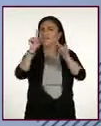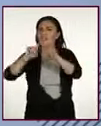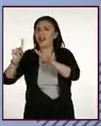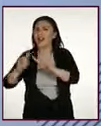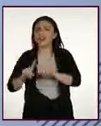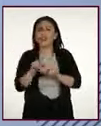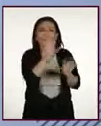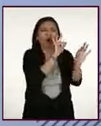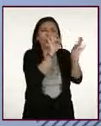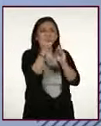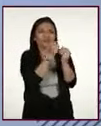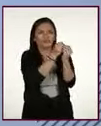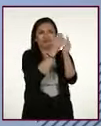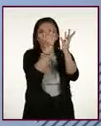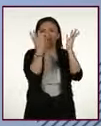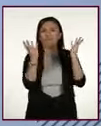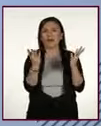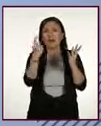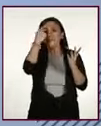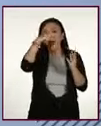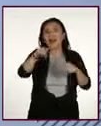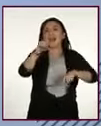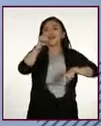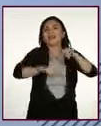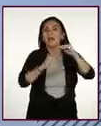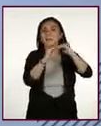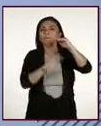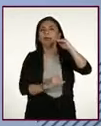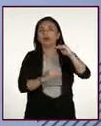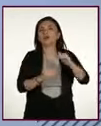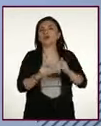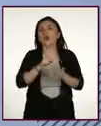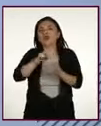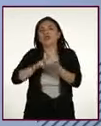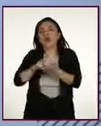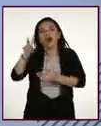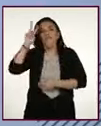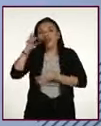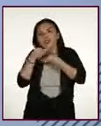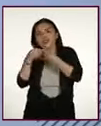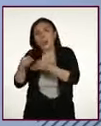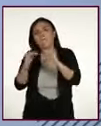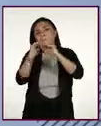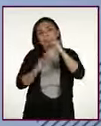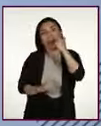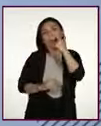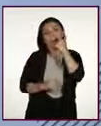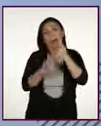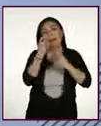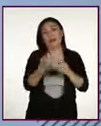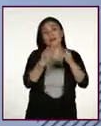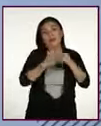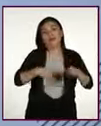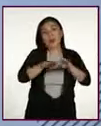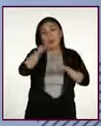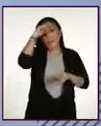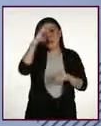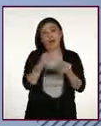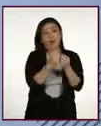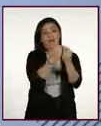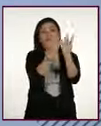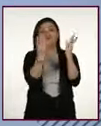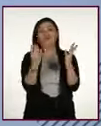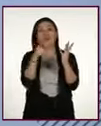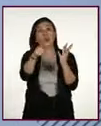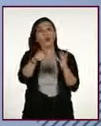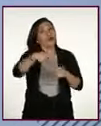de opciones para disminuir el consumo de sustancias, ¿no? Ese es el objetivo. Es el objetivo. Entonces, abrir el abanico no es solo tienes que ir al